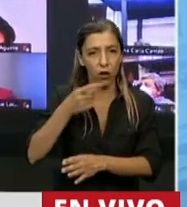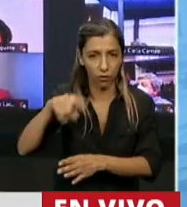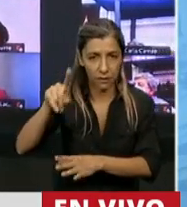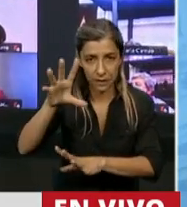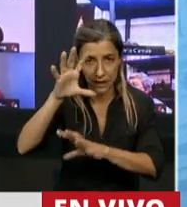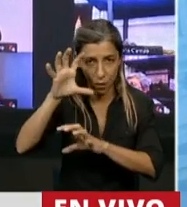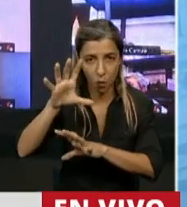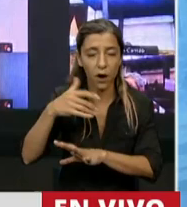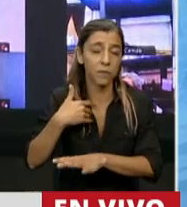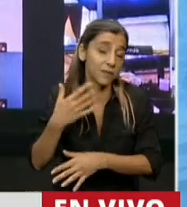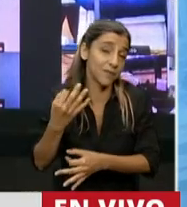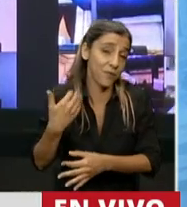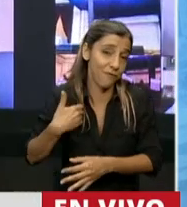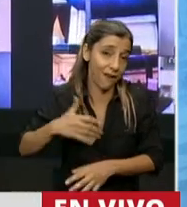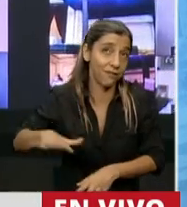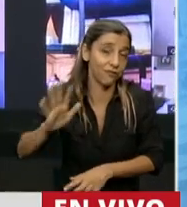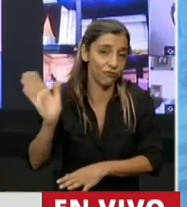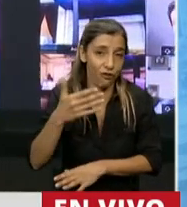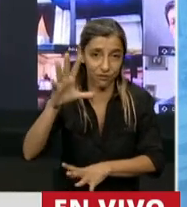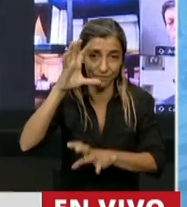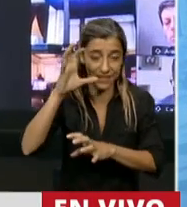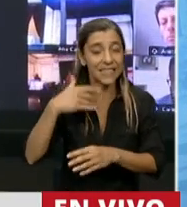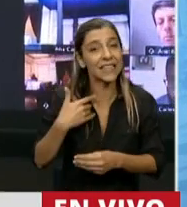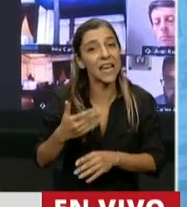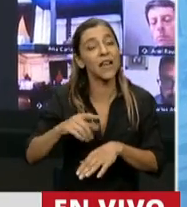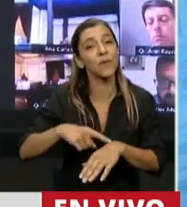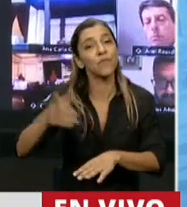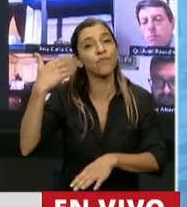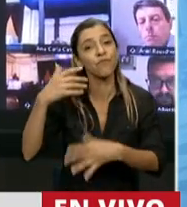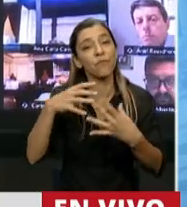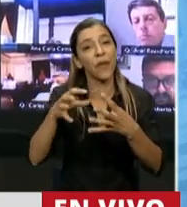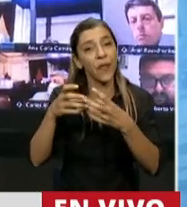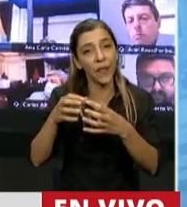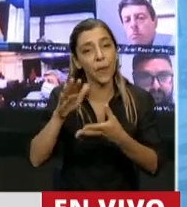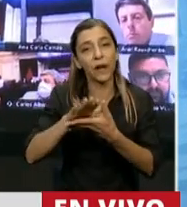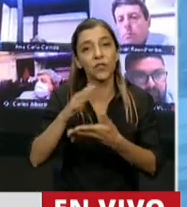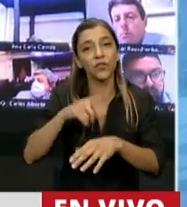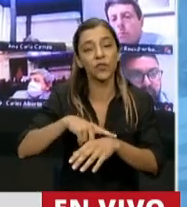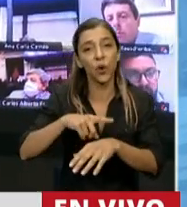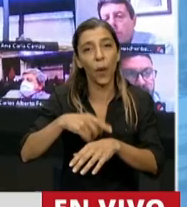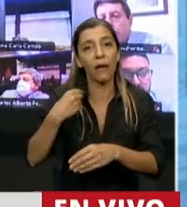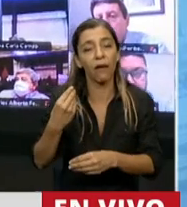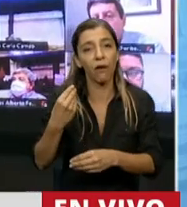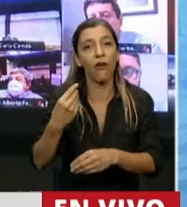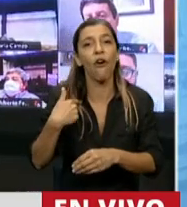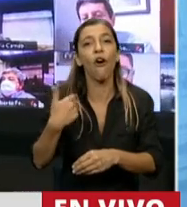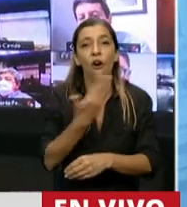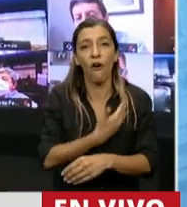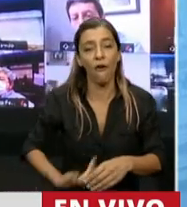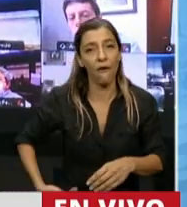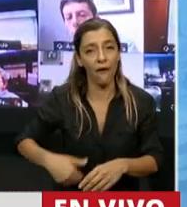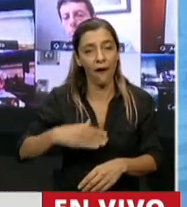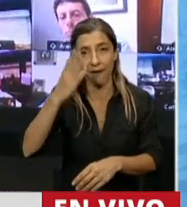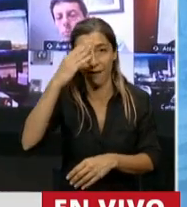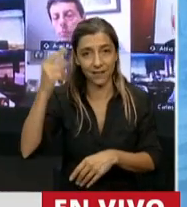ningún argentino que no se acuerde que hubo un debate sobre en qué horario terminaba el mandato de la expresidenta Cristina Fernández de